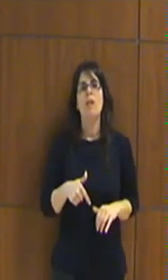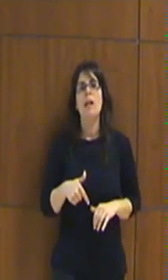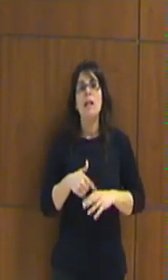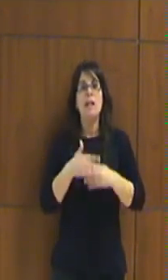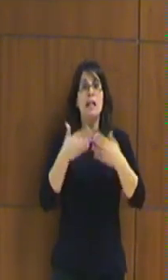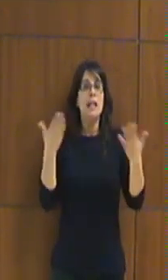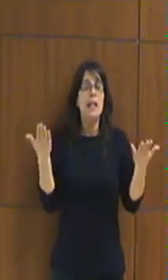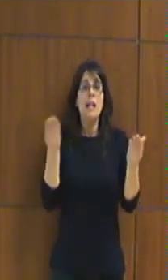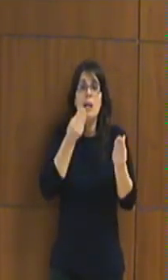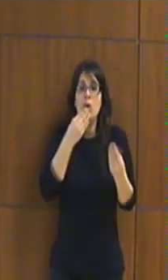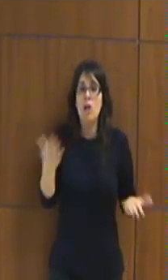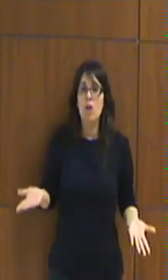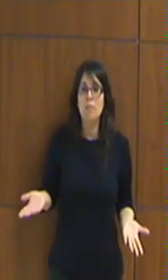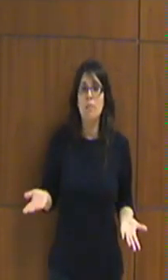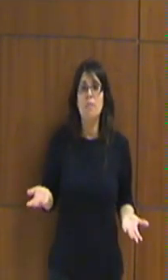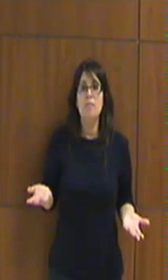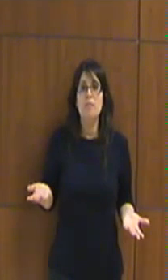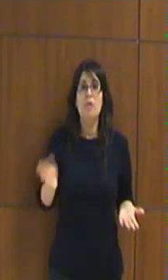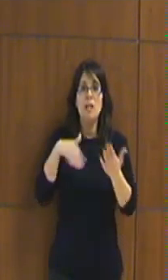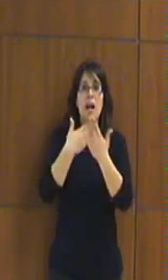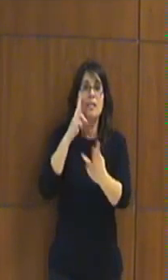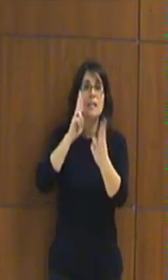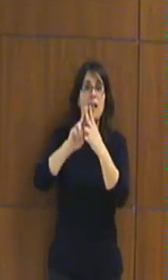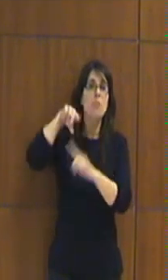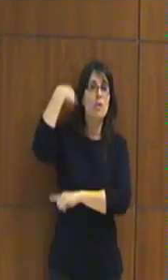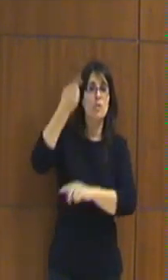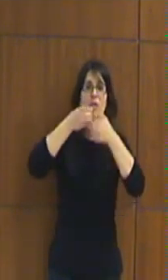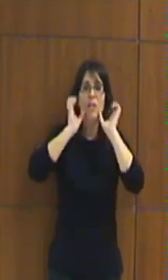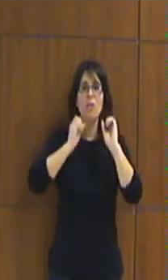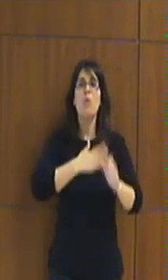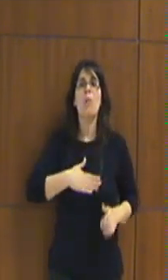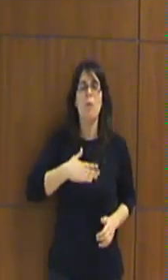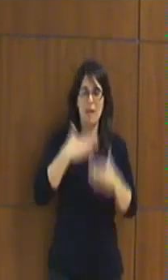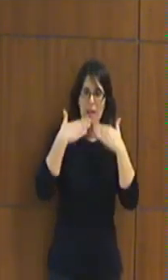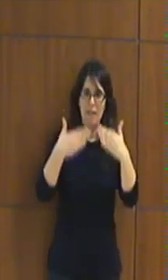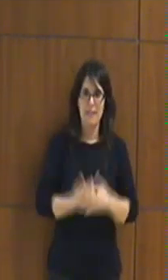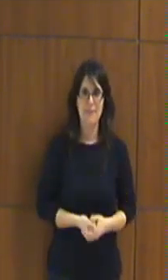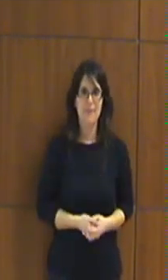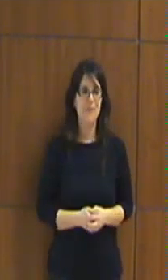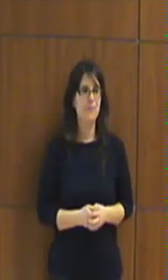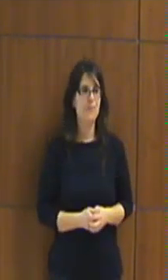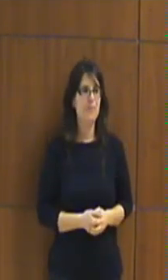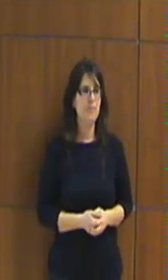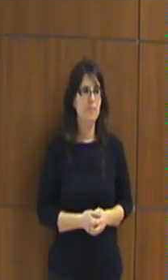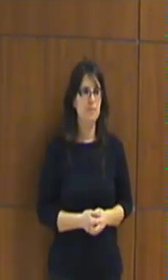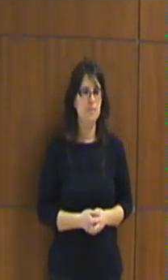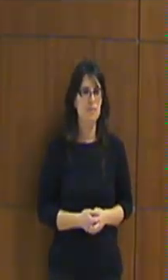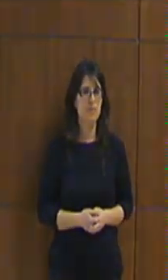Y bueno, pues hasta el próximo desayuno. Muy amable a todos. Gracias. Gracias. Muchas gracias.